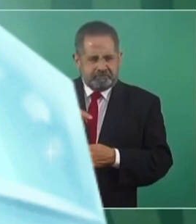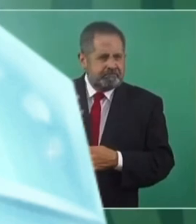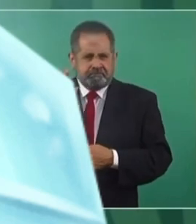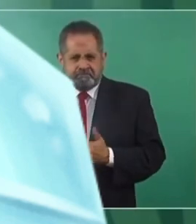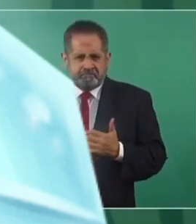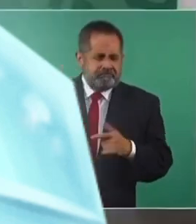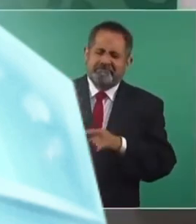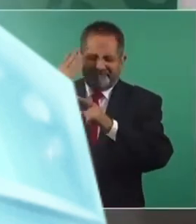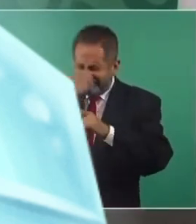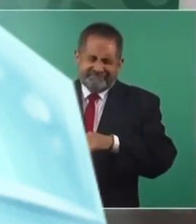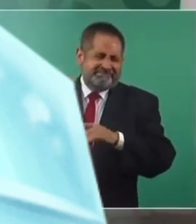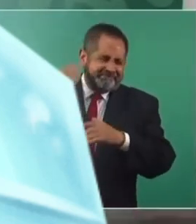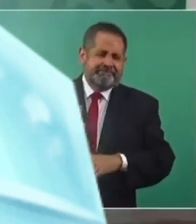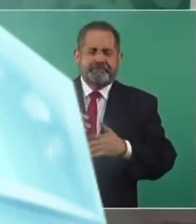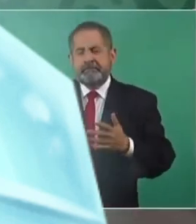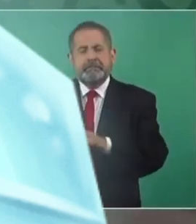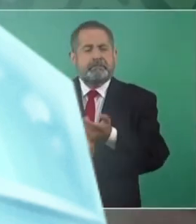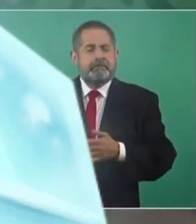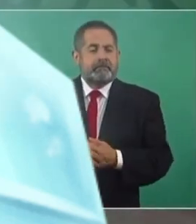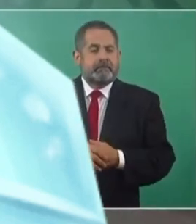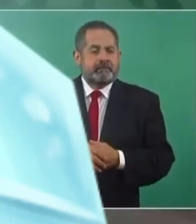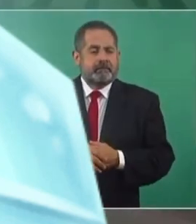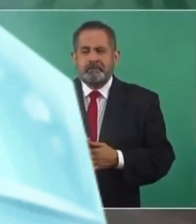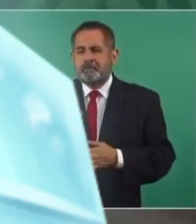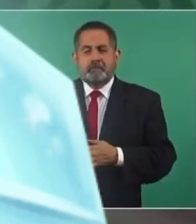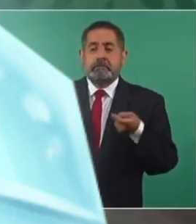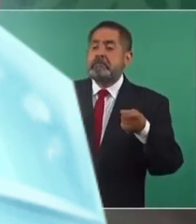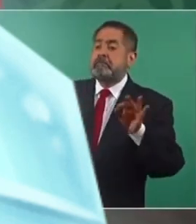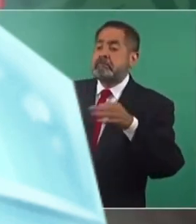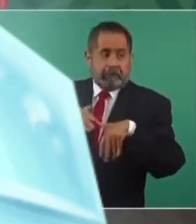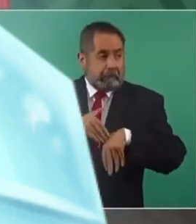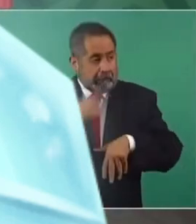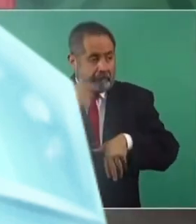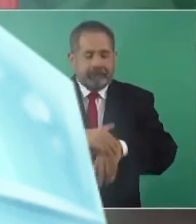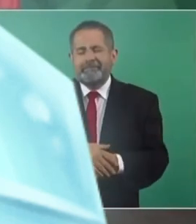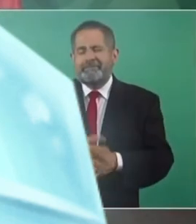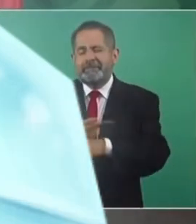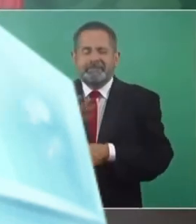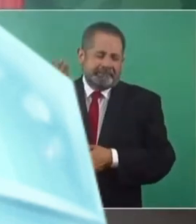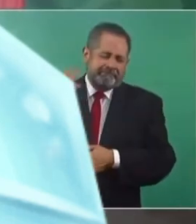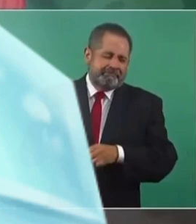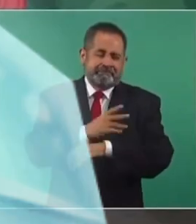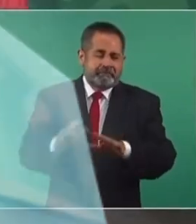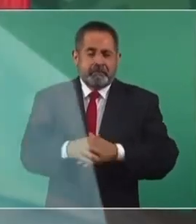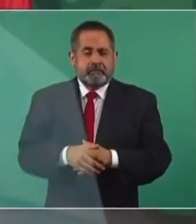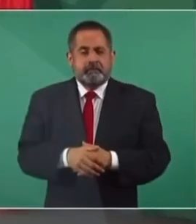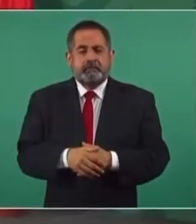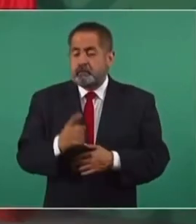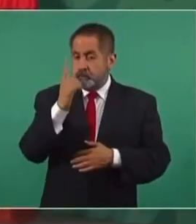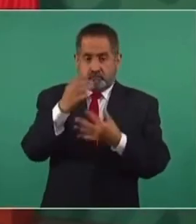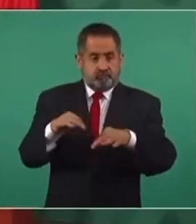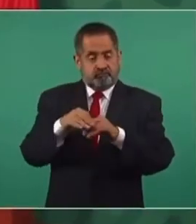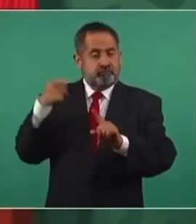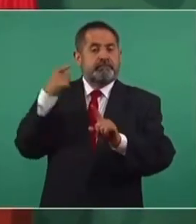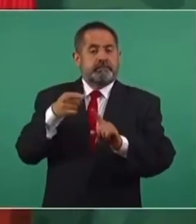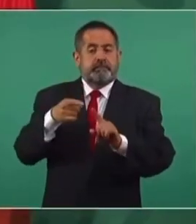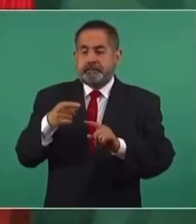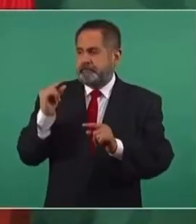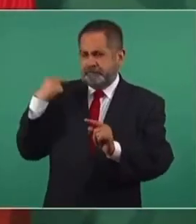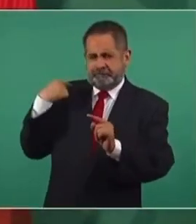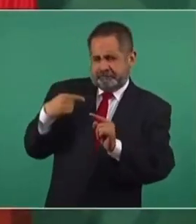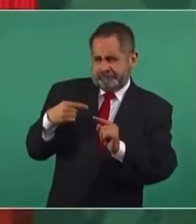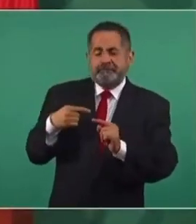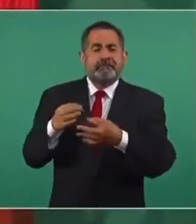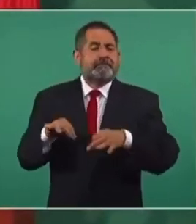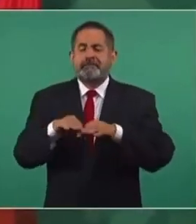avivado. No es susceptible de manipulación. Eso quedó atrás. Lo más importante de los últimos